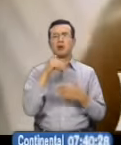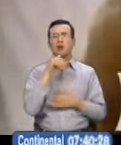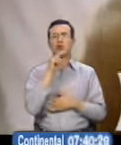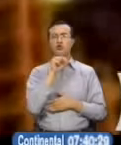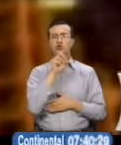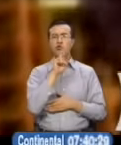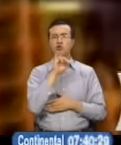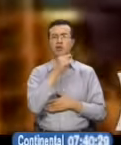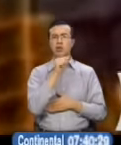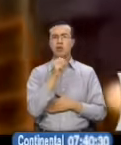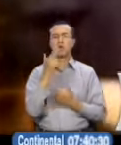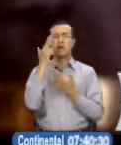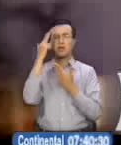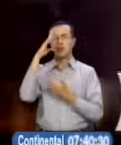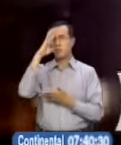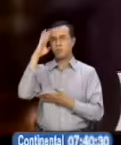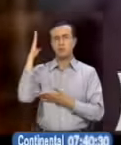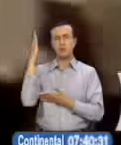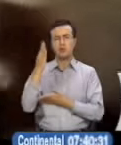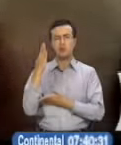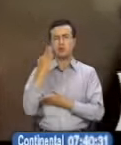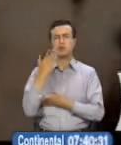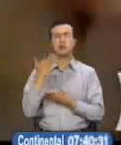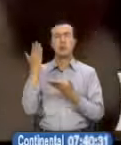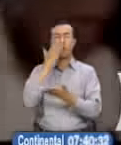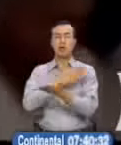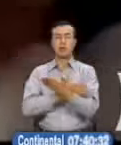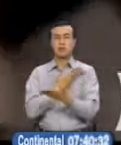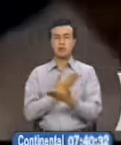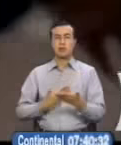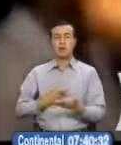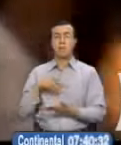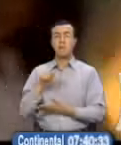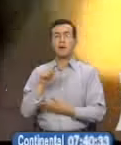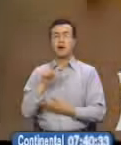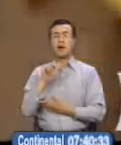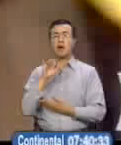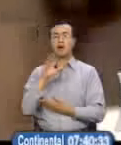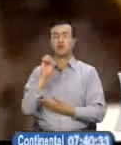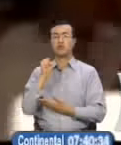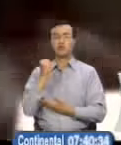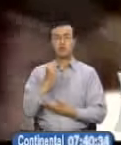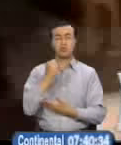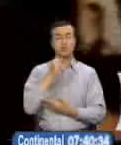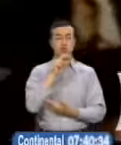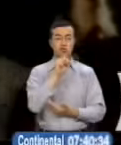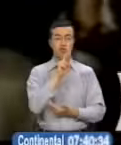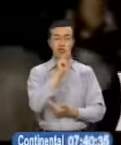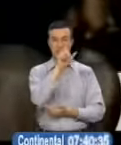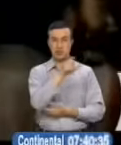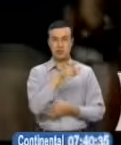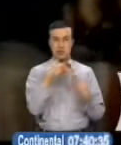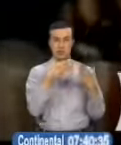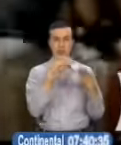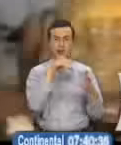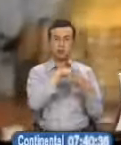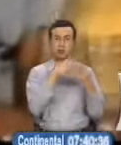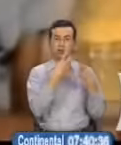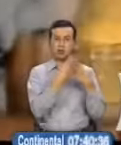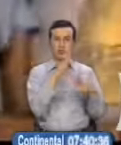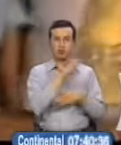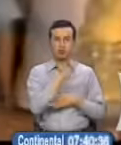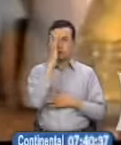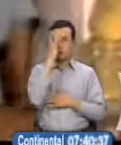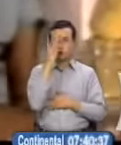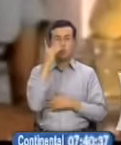y un ex comandante general de la policía en el gobierno de Alfredo Palacio. En el caso de Noriega, este se encuentra recluido en una cárcel de su